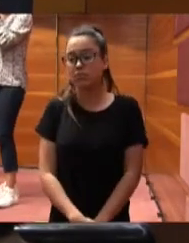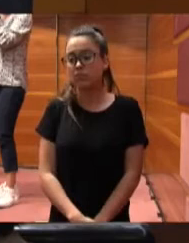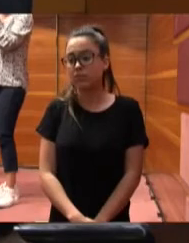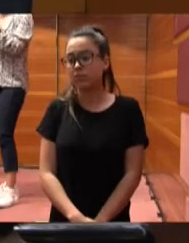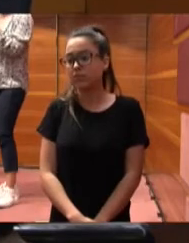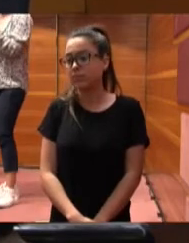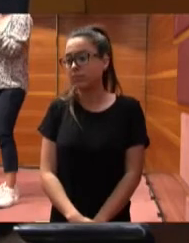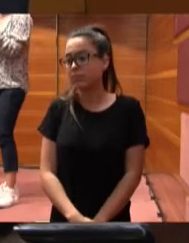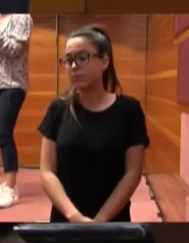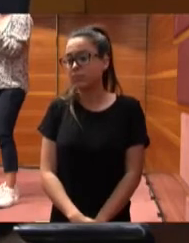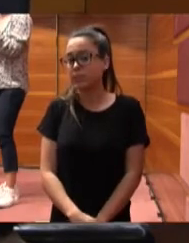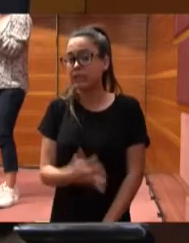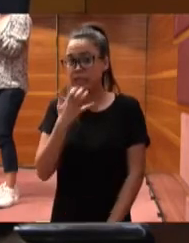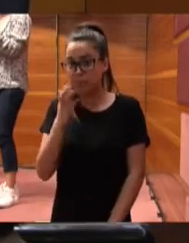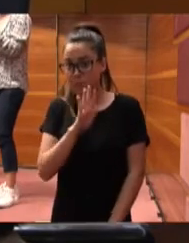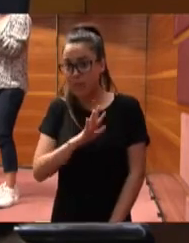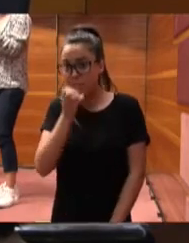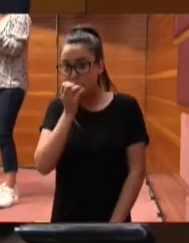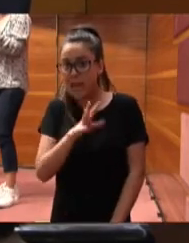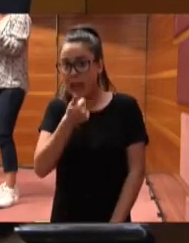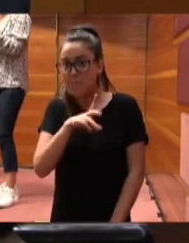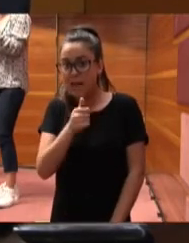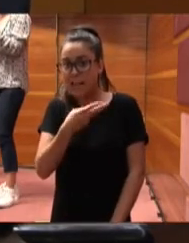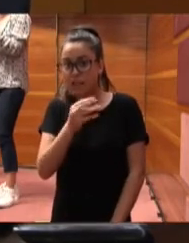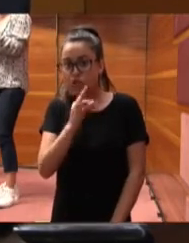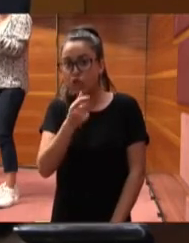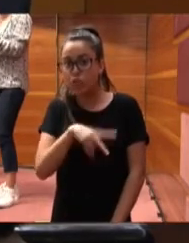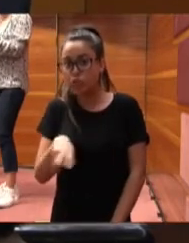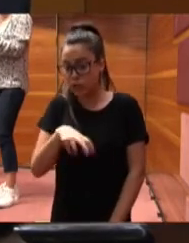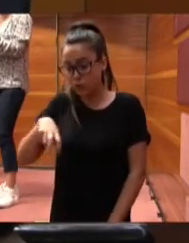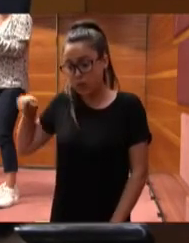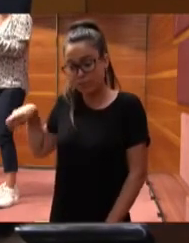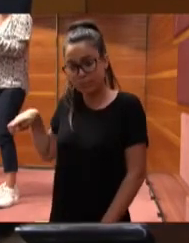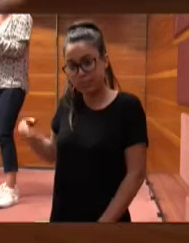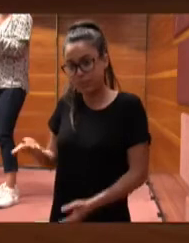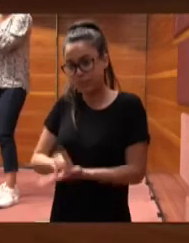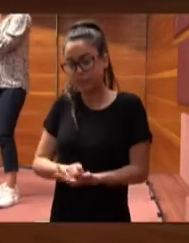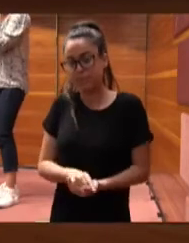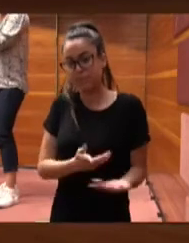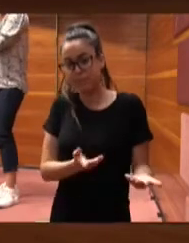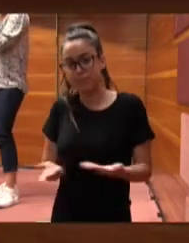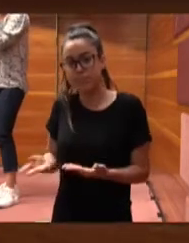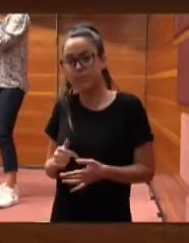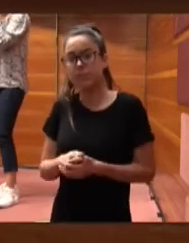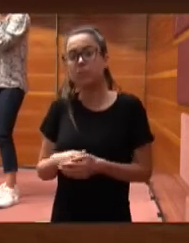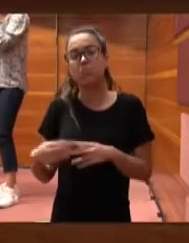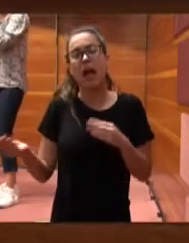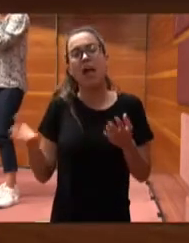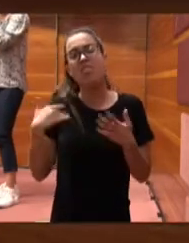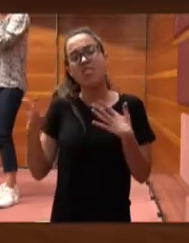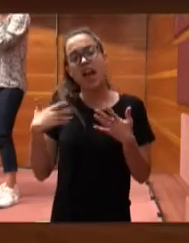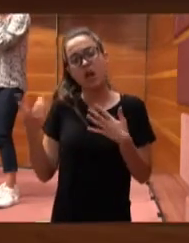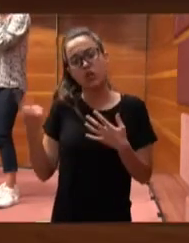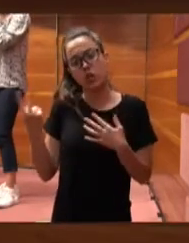Bueno. Si os parece, lo que vamos a hacer ahora es pedirle a Alberto que suba de nuevo, Alberto, si eres tan amable, y abrimos un tiempo de diálogo entre